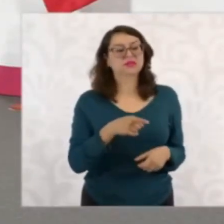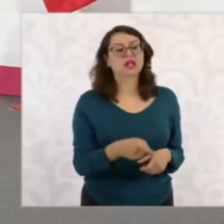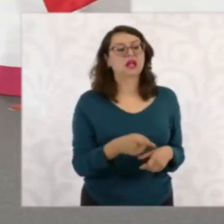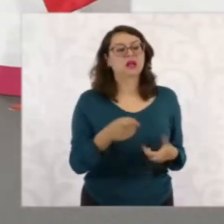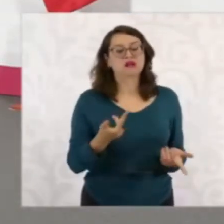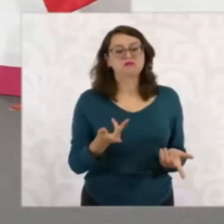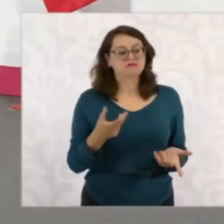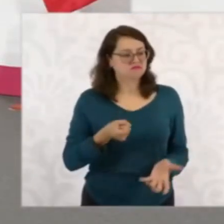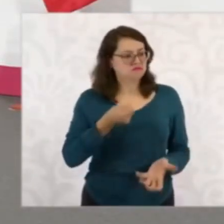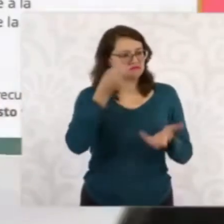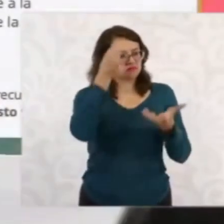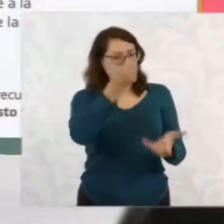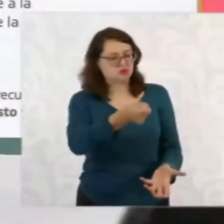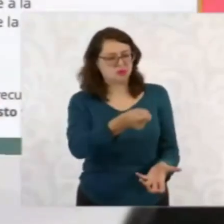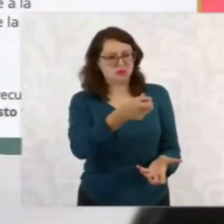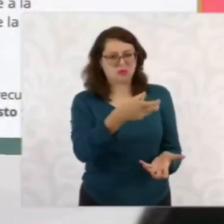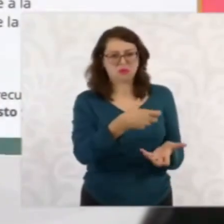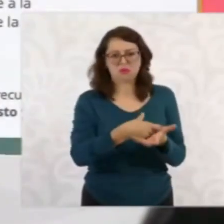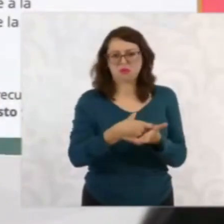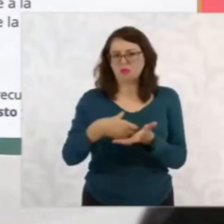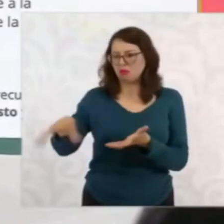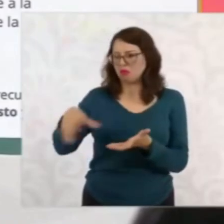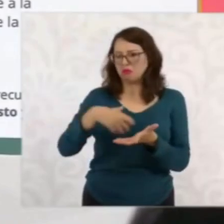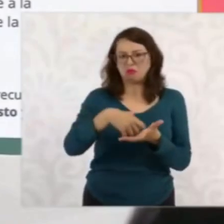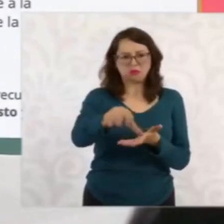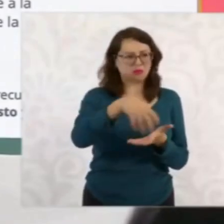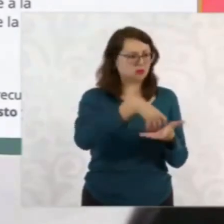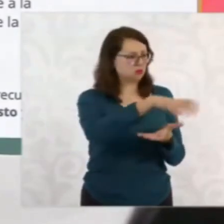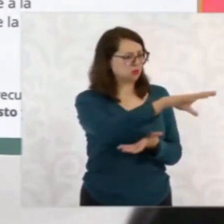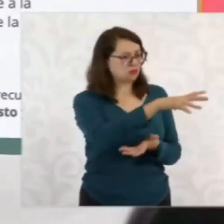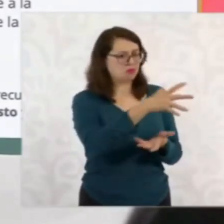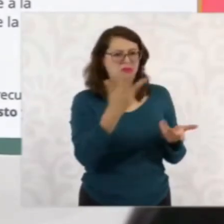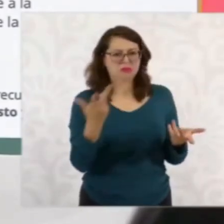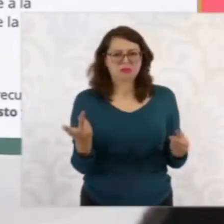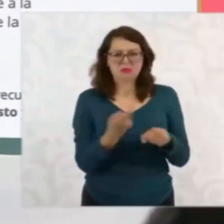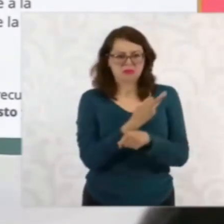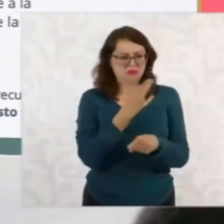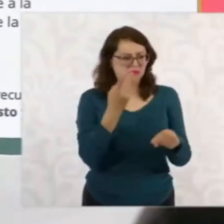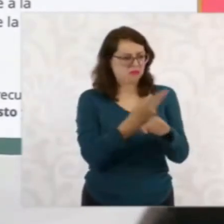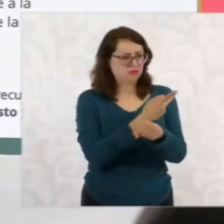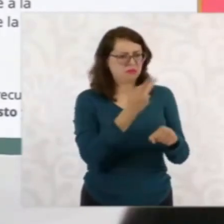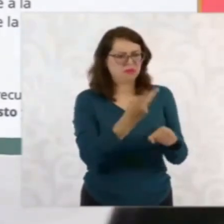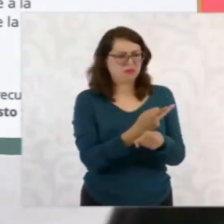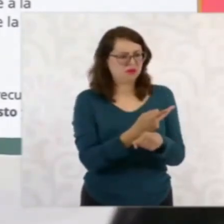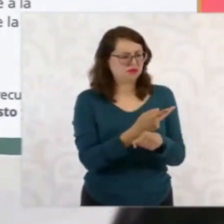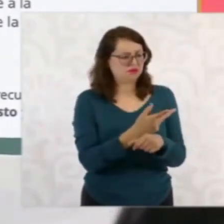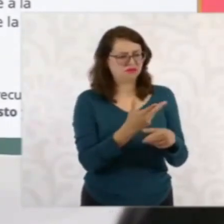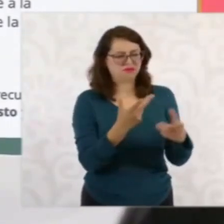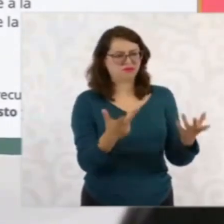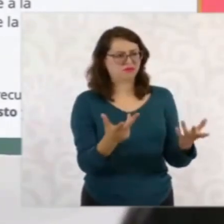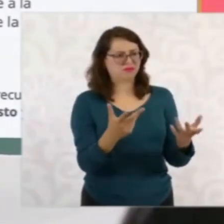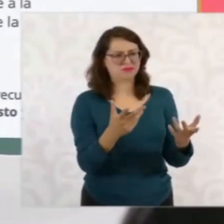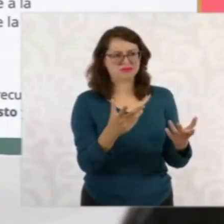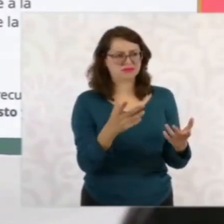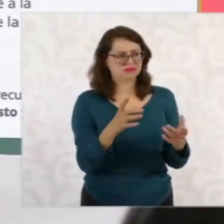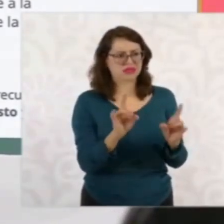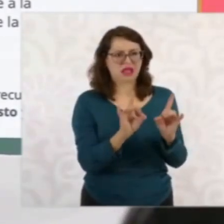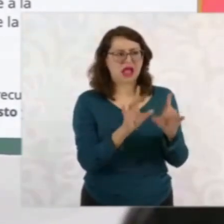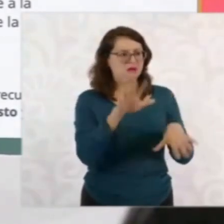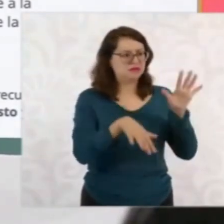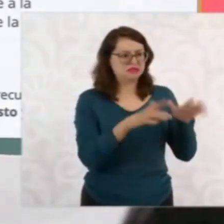presupuesto, ¿no? O sea, los desastres llevaban un ritmo y de repente, pum, se libera muchísimo. Es entre